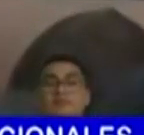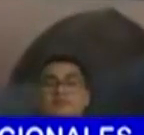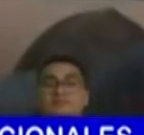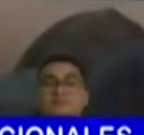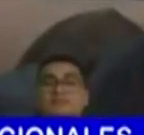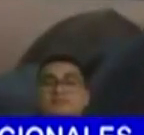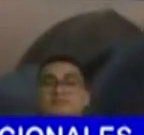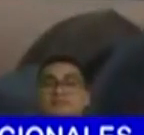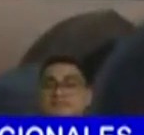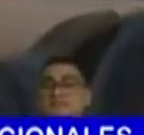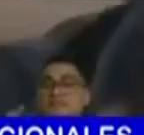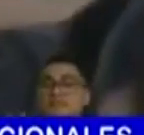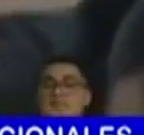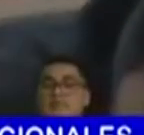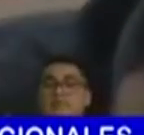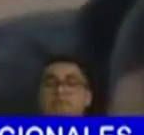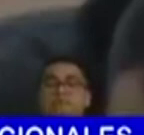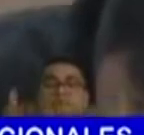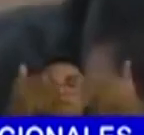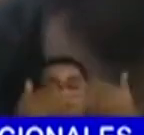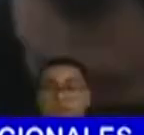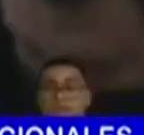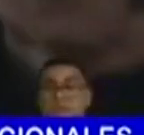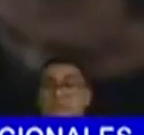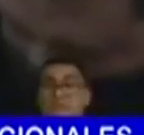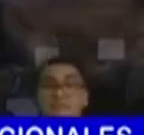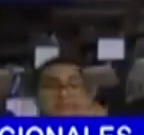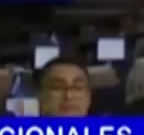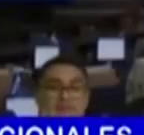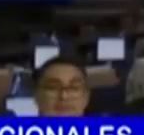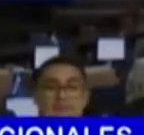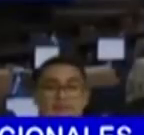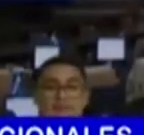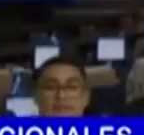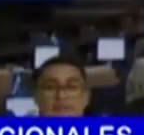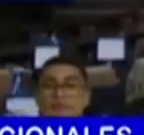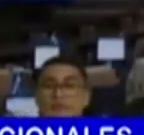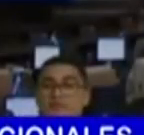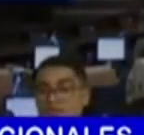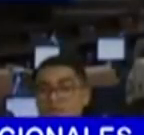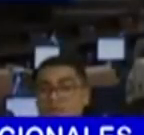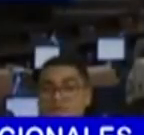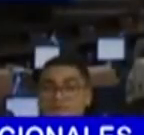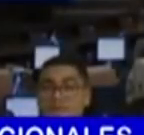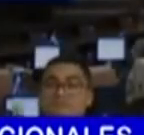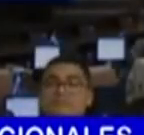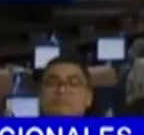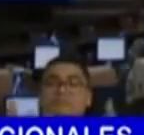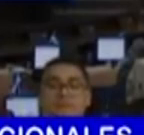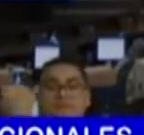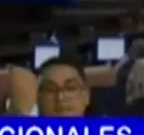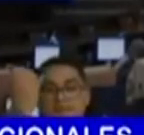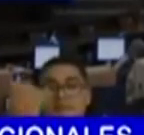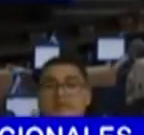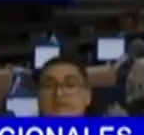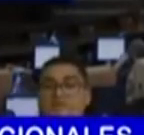día 29 de octubre del presente año la iniciativa de ley de reforma a la Ley 620, Ley